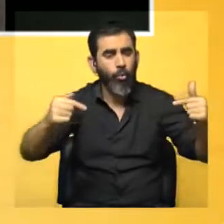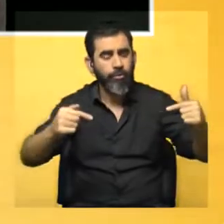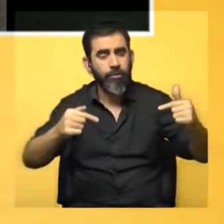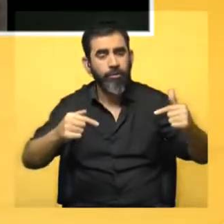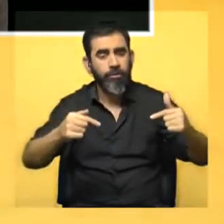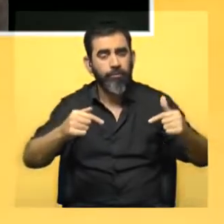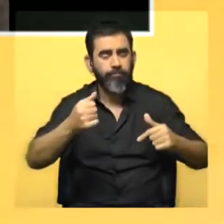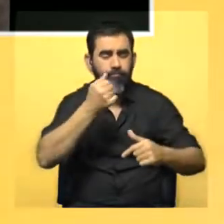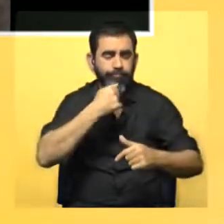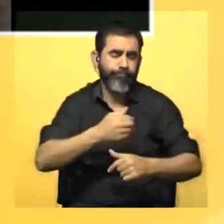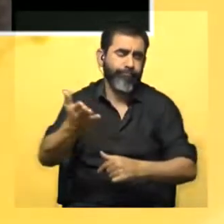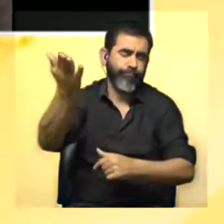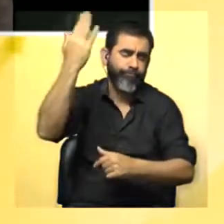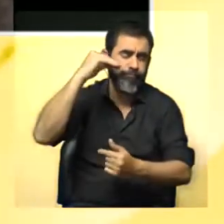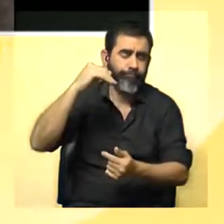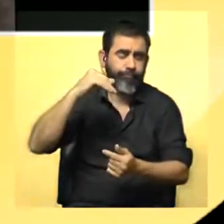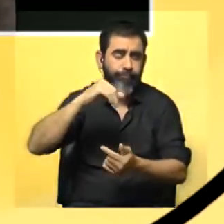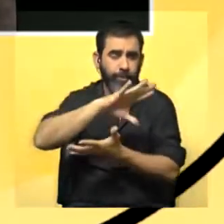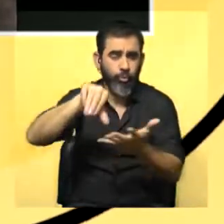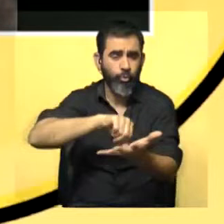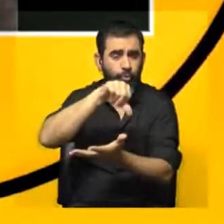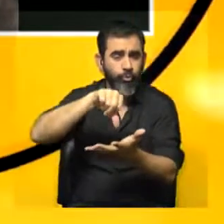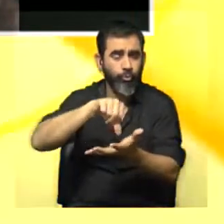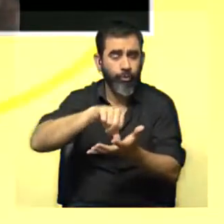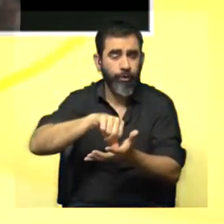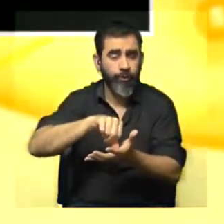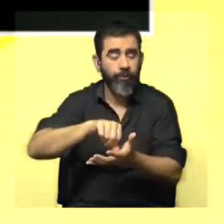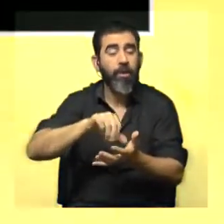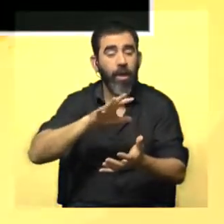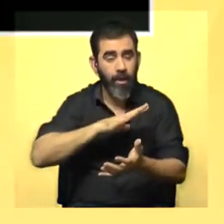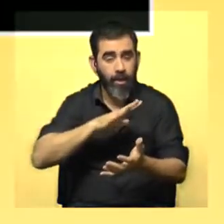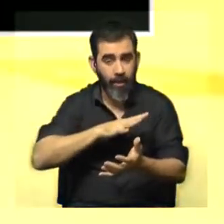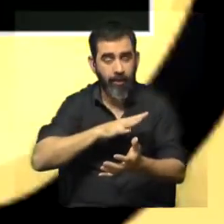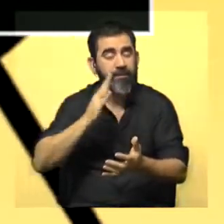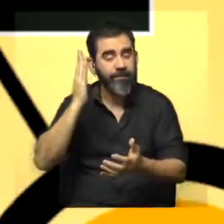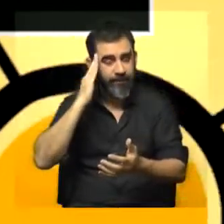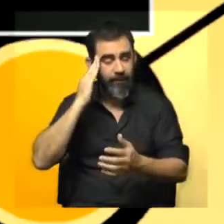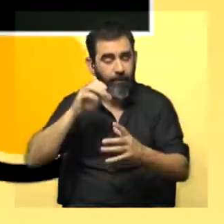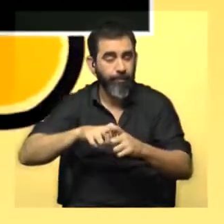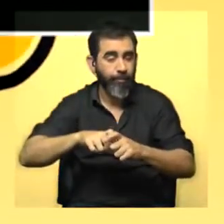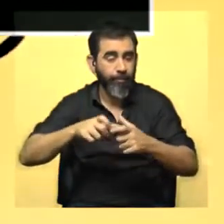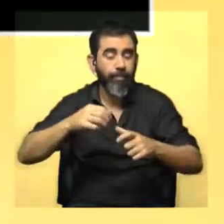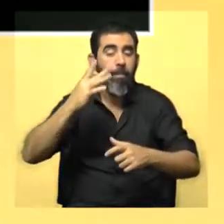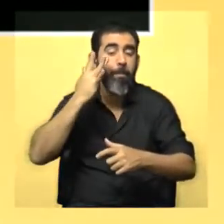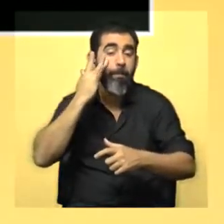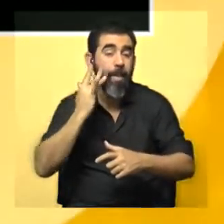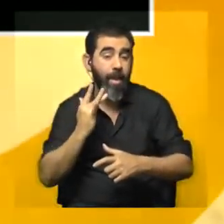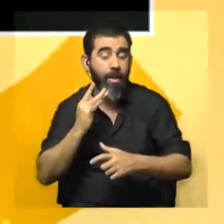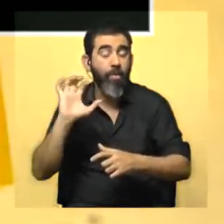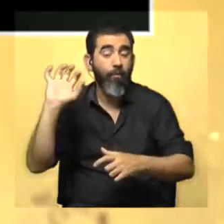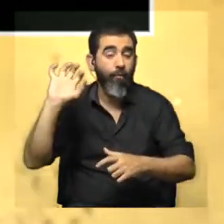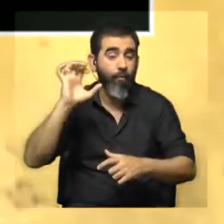provincias prehistóricas, en donde se han encontrado ya alcanos y se sabía que se fermentaba, por ejemplo, miel,